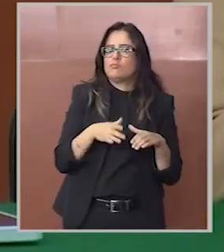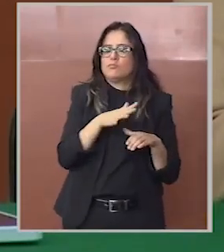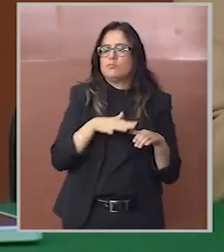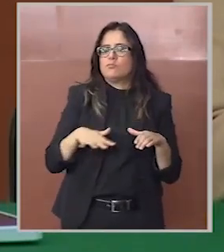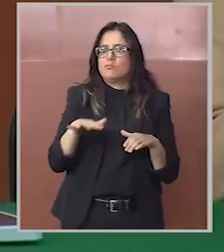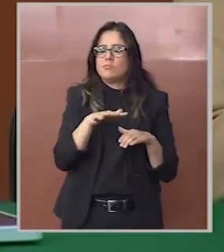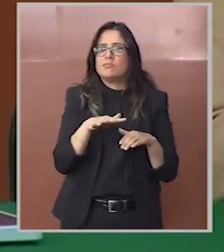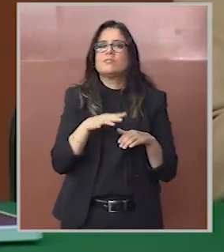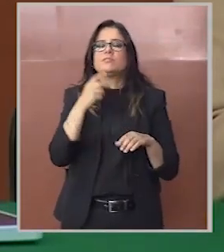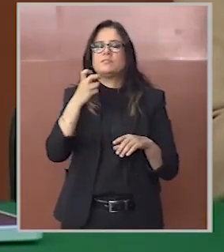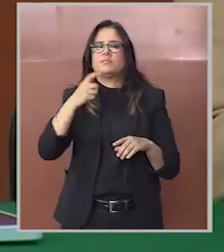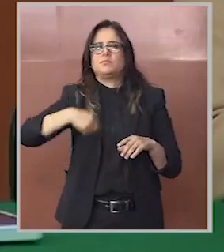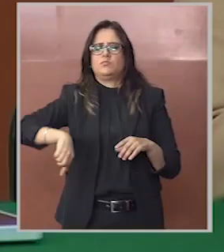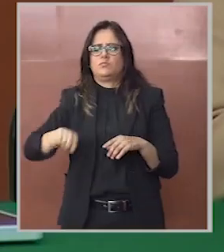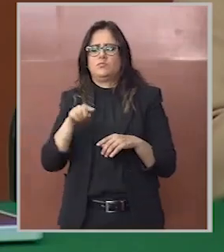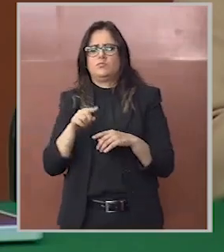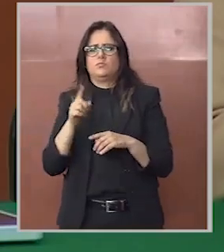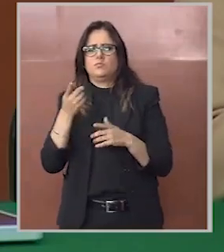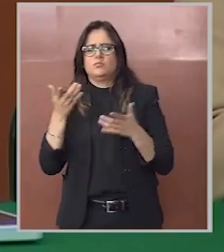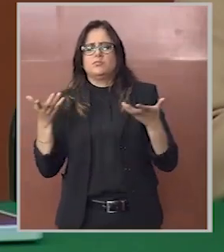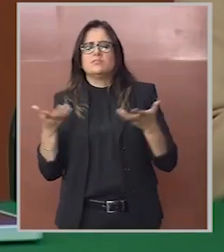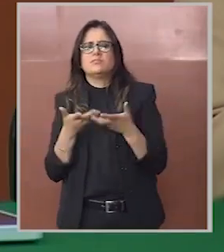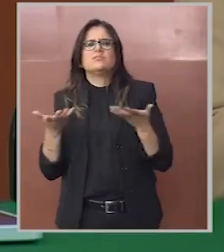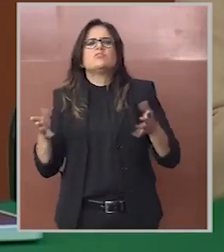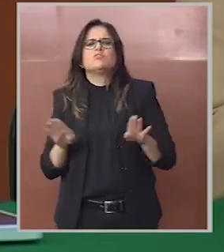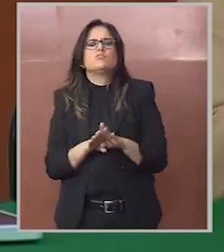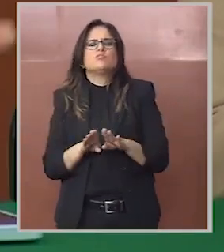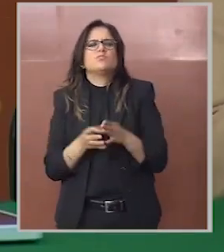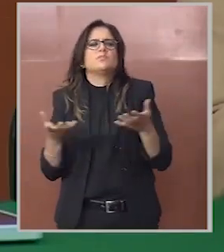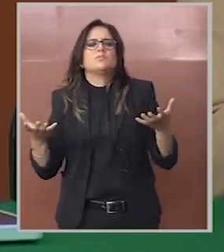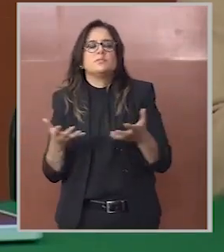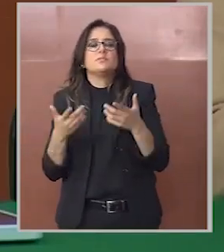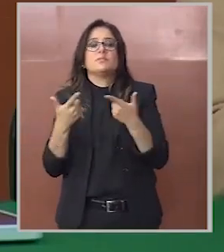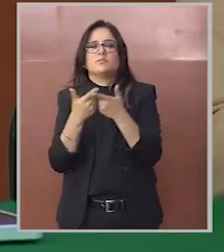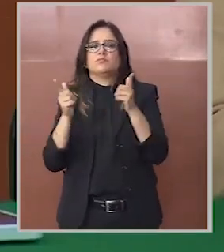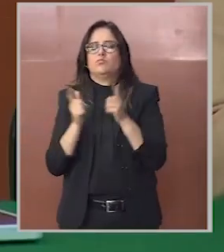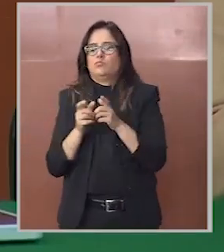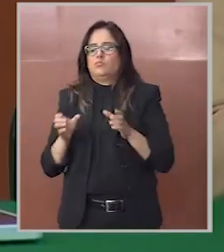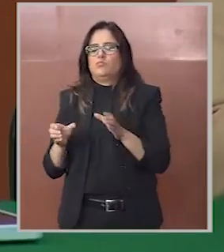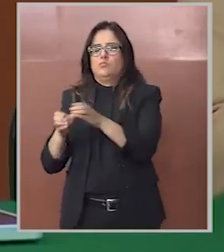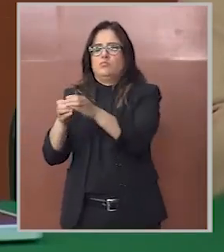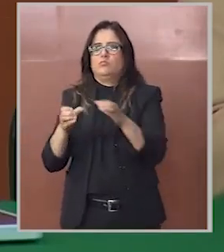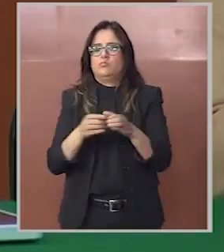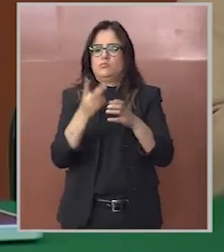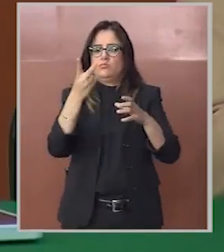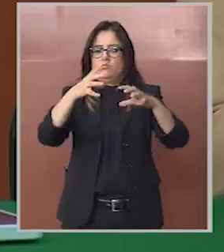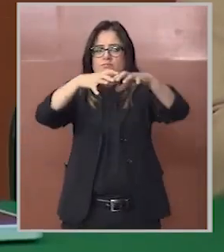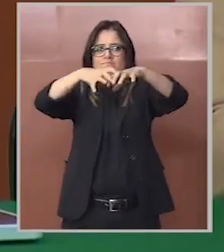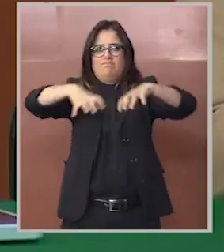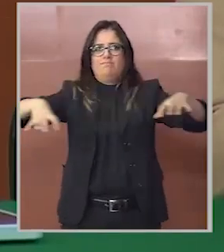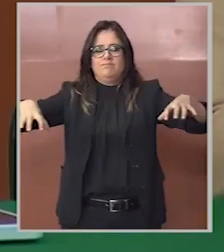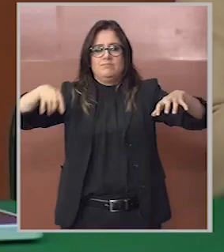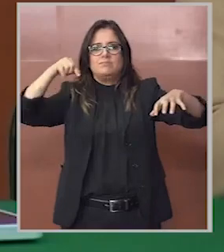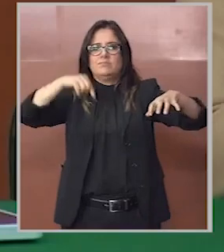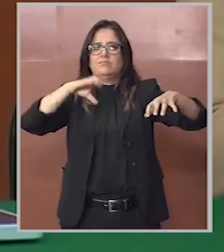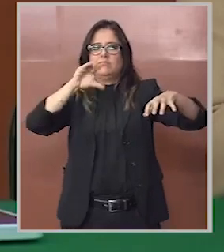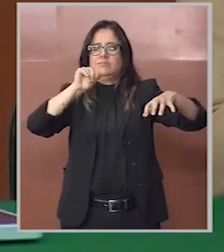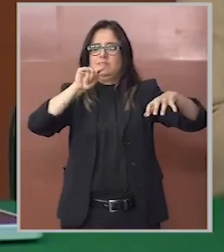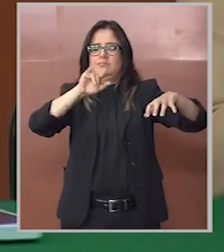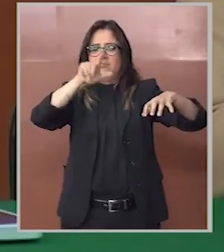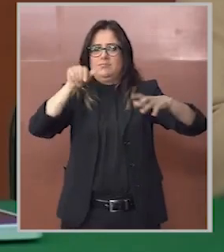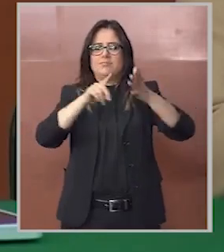nosotras hicimos aquí es como agrupar en en dos grandes apartados esta cartilla de derechos por un lado pues